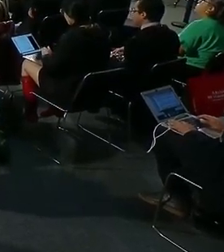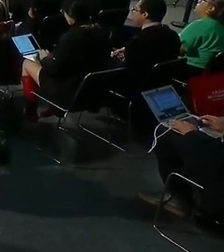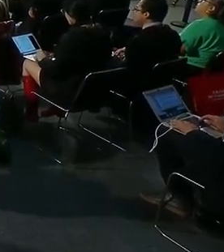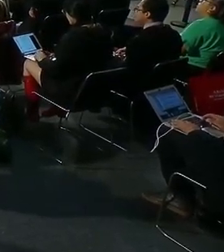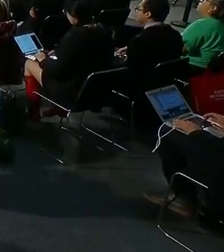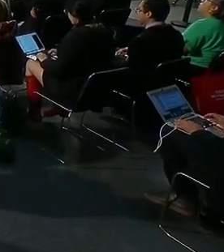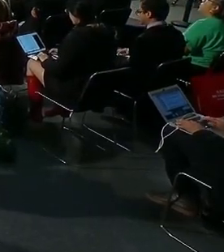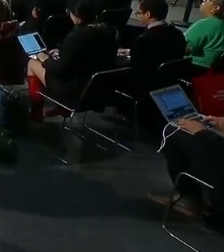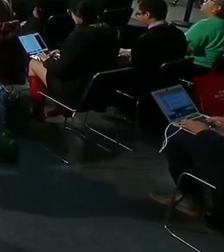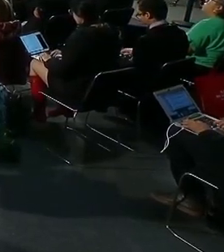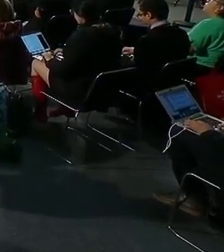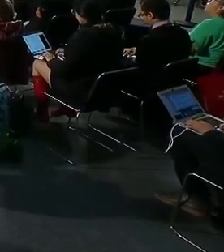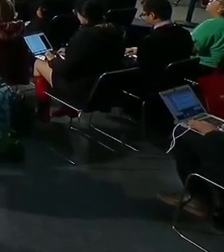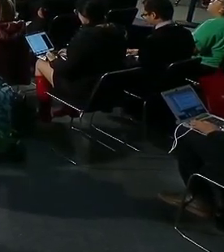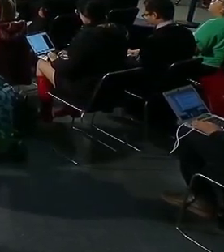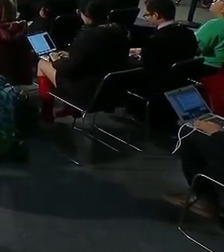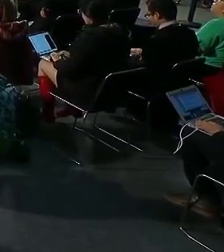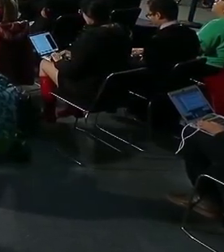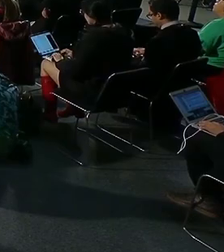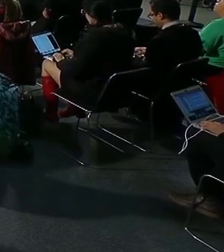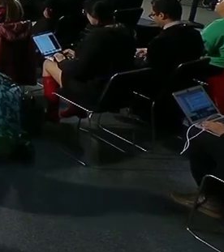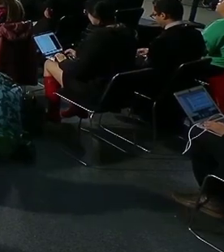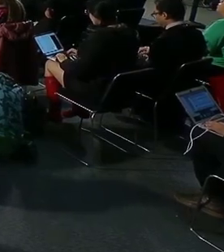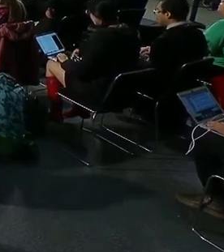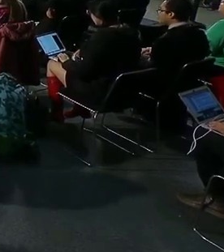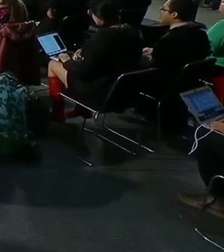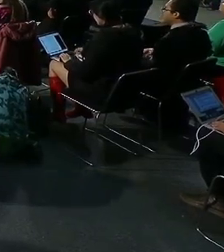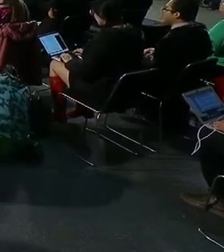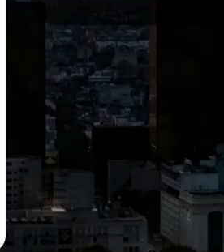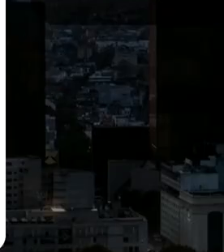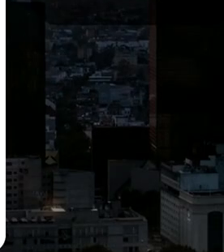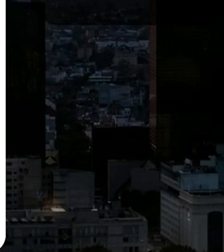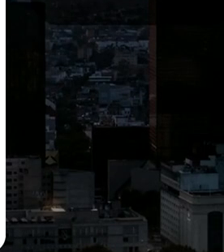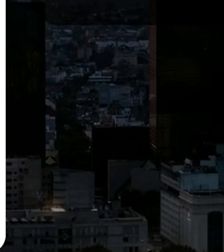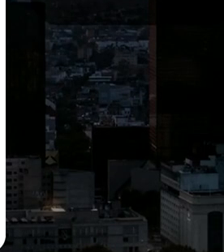Ese bajó muchísimo en los últimos, miren. Sin